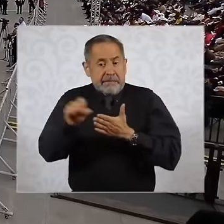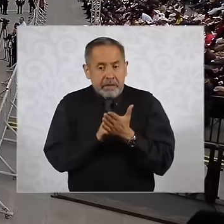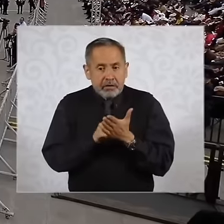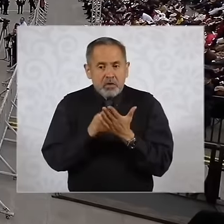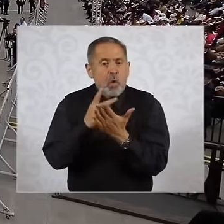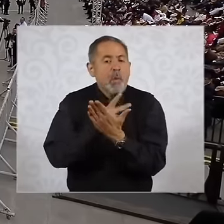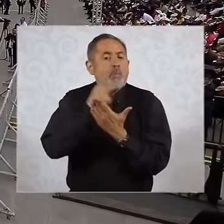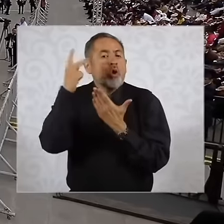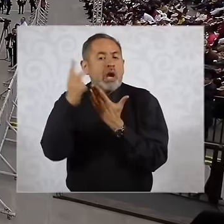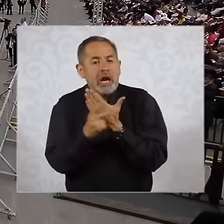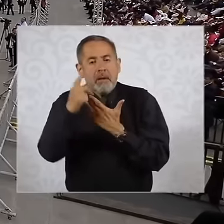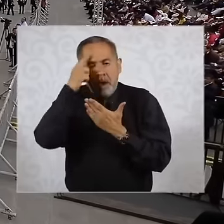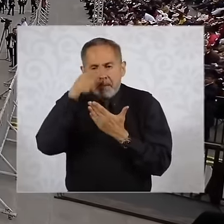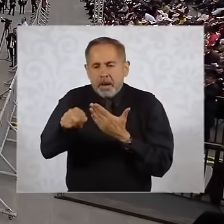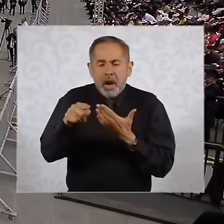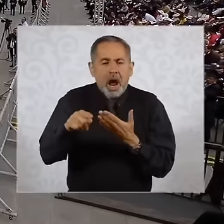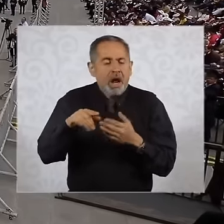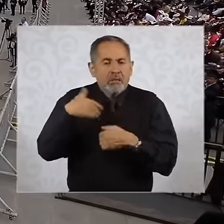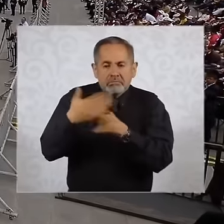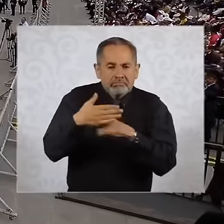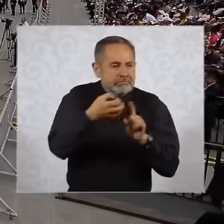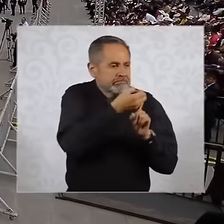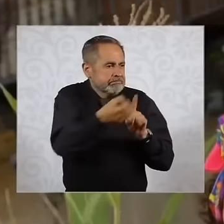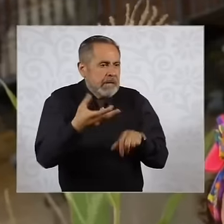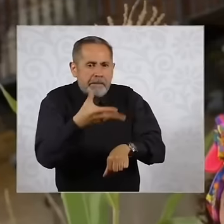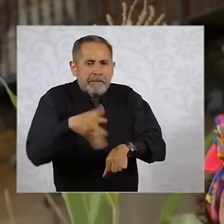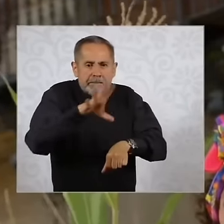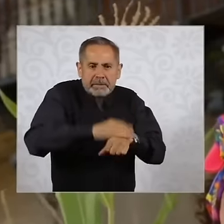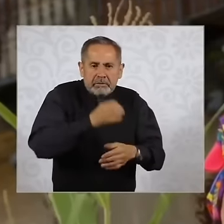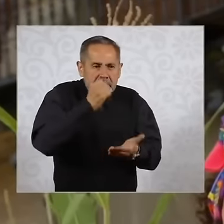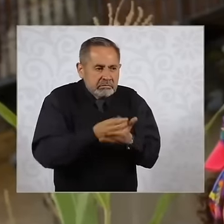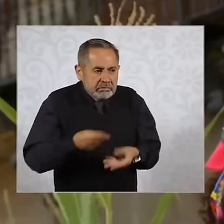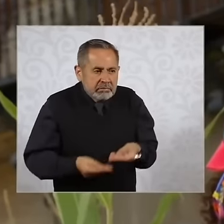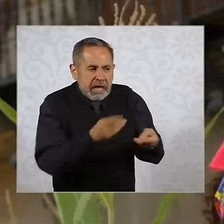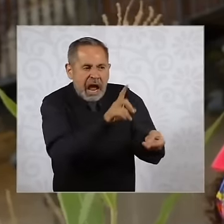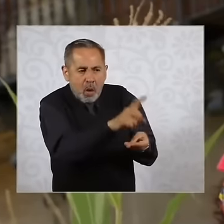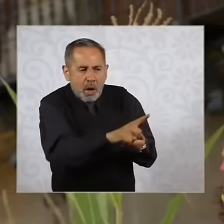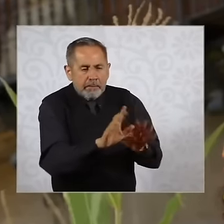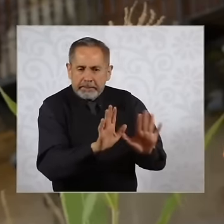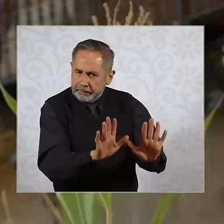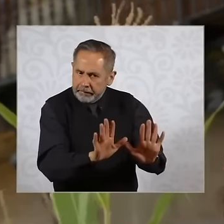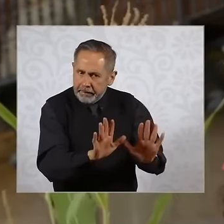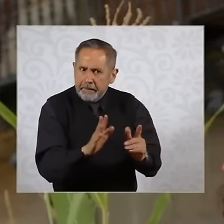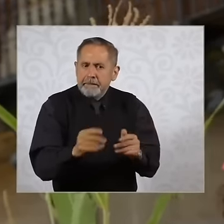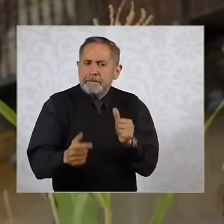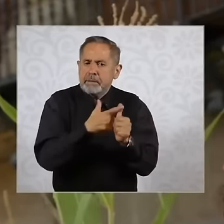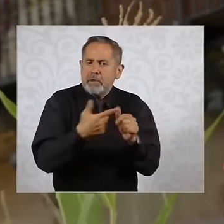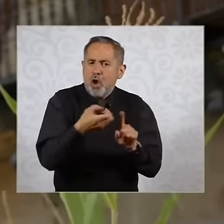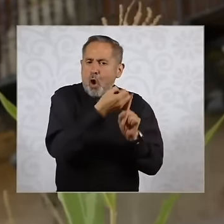para ordenar las concesiones y la transmisión de derechos de agua.